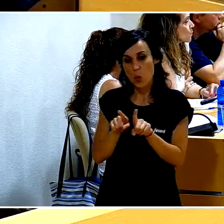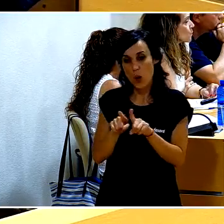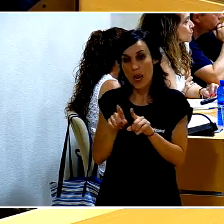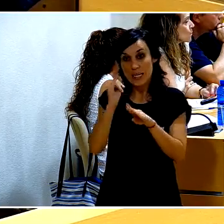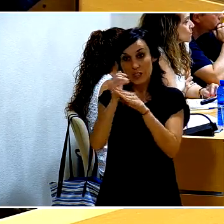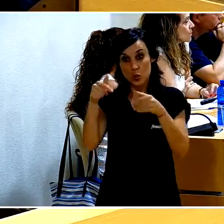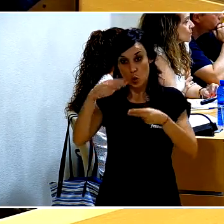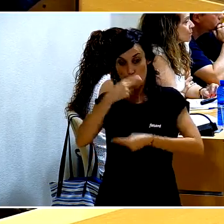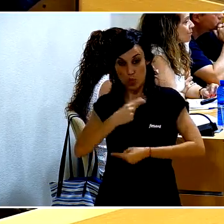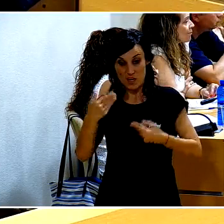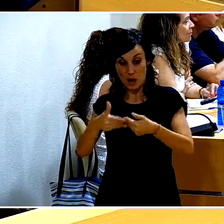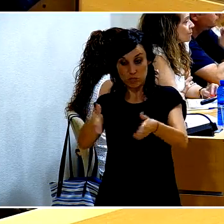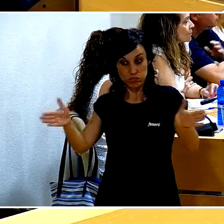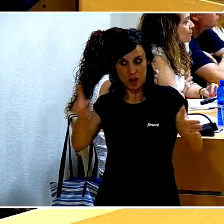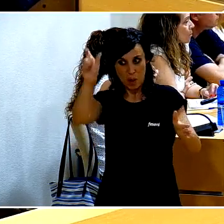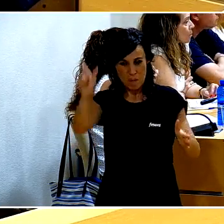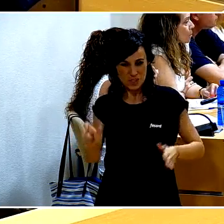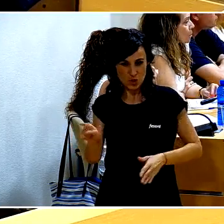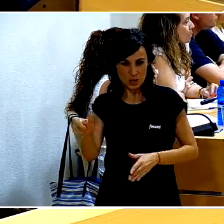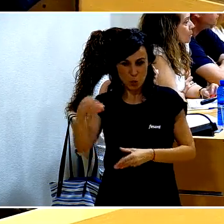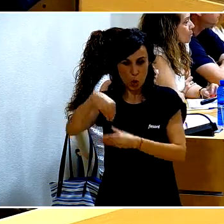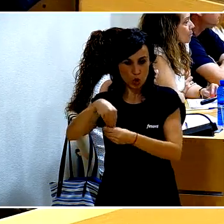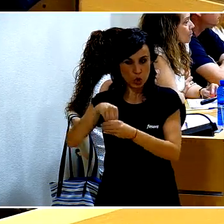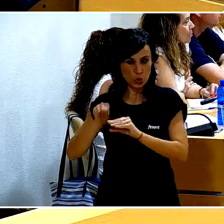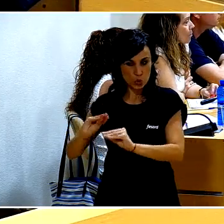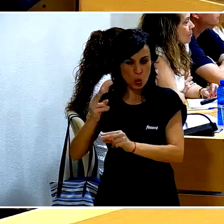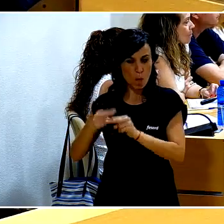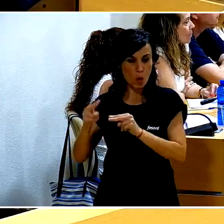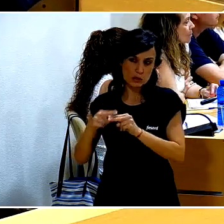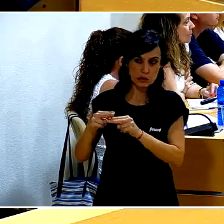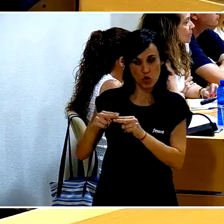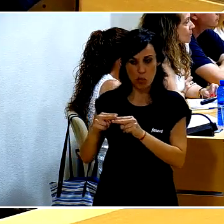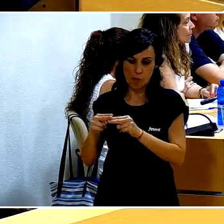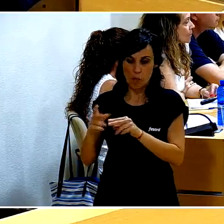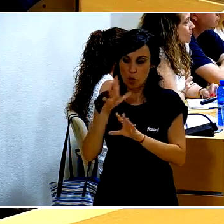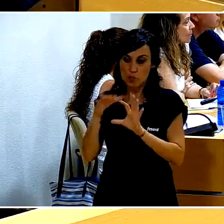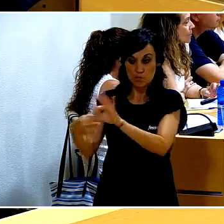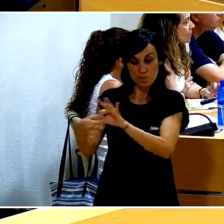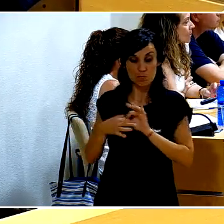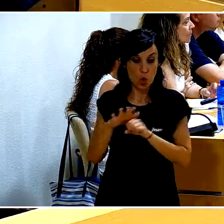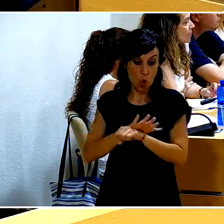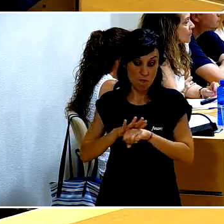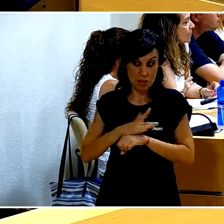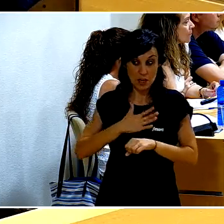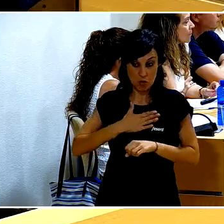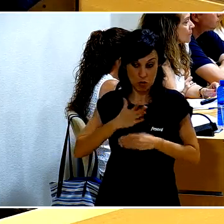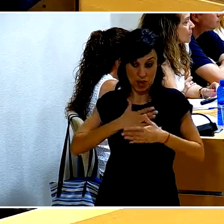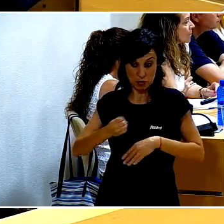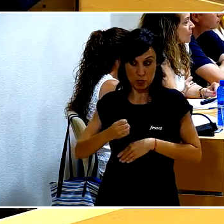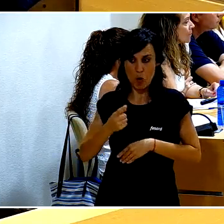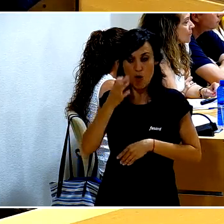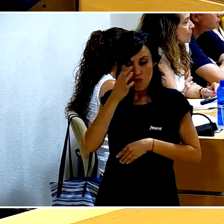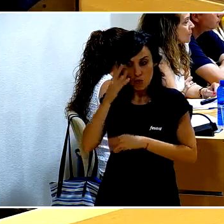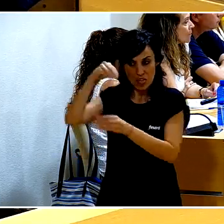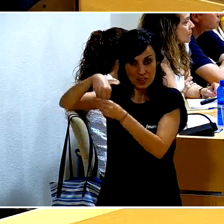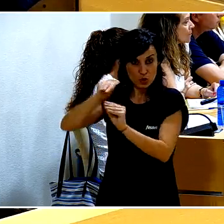instituciones públicas a personas con un contenido político determinado afín al equipo de gobierno, pero que en su parte más